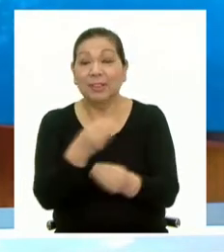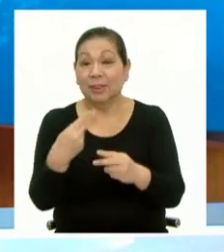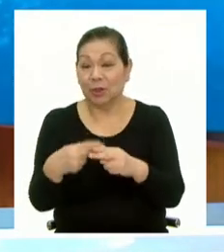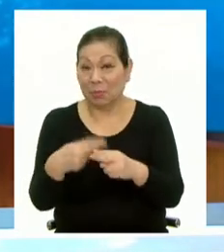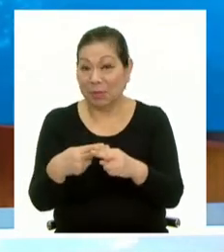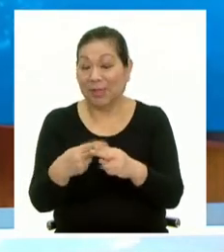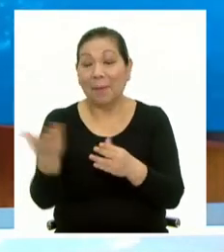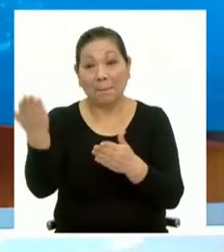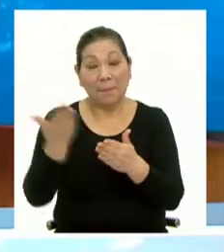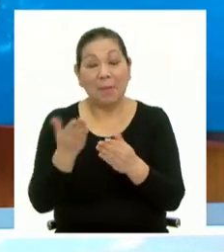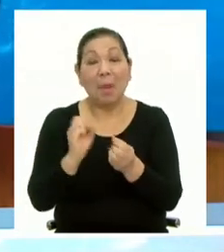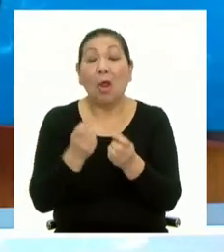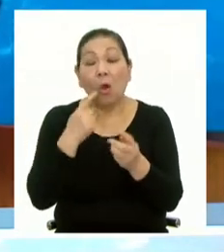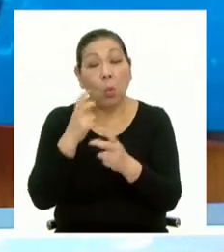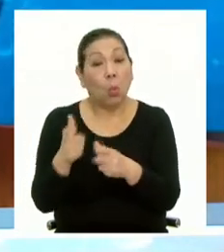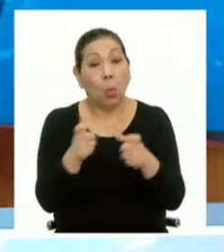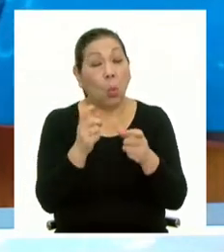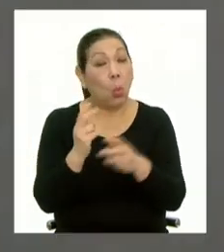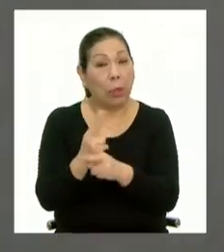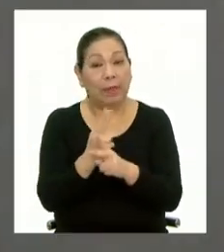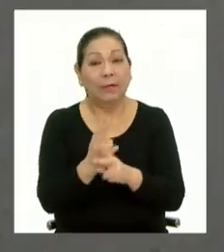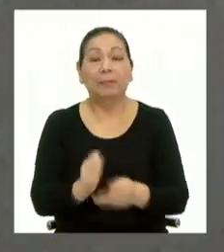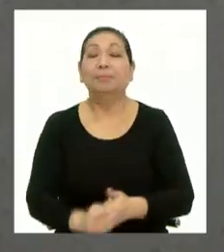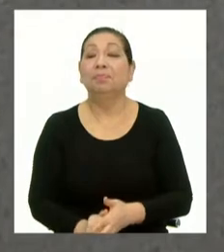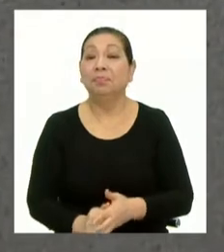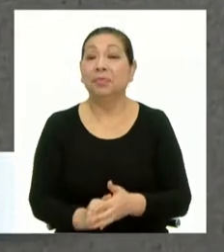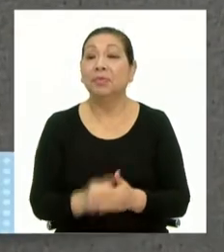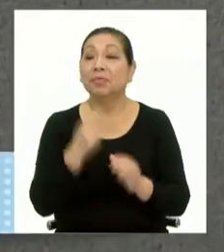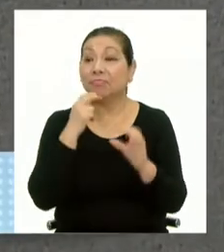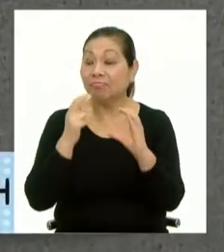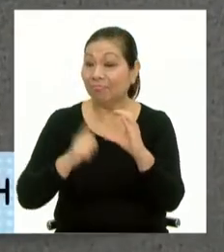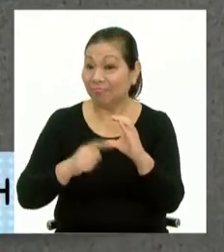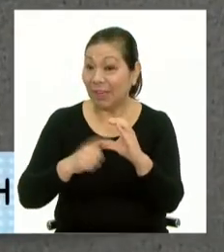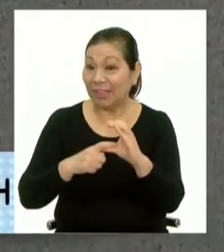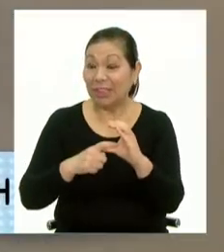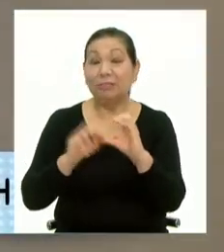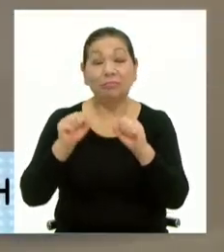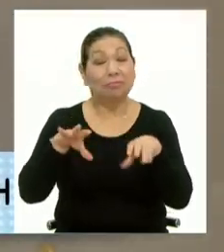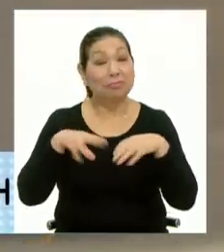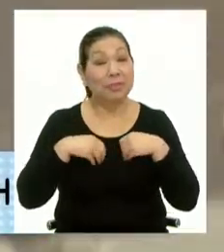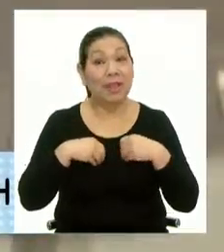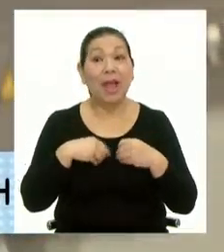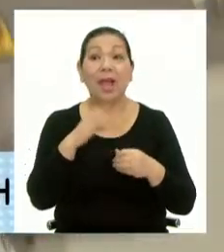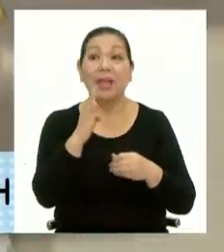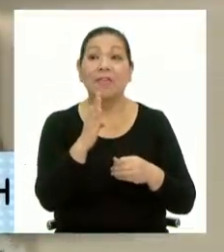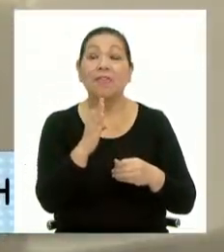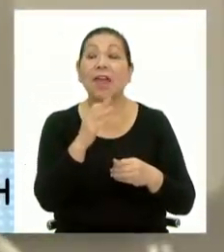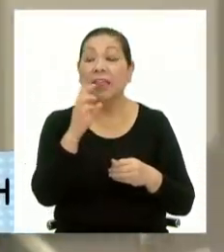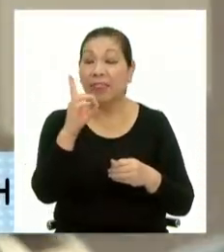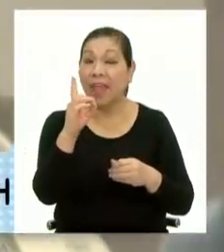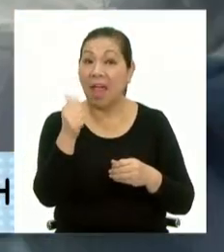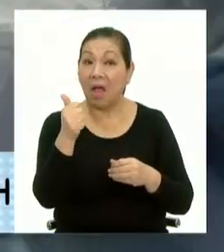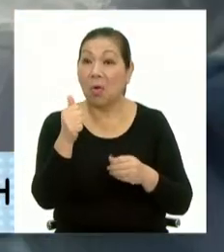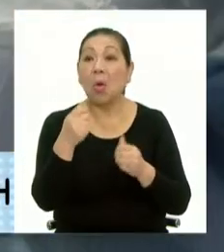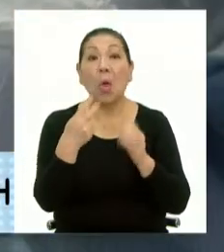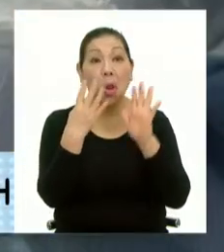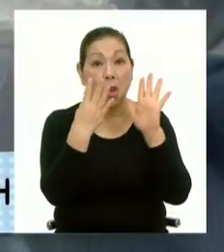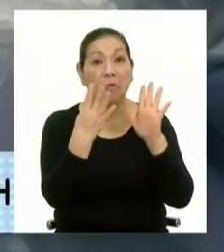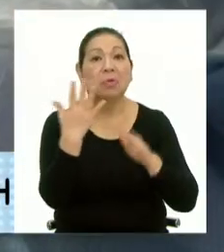para controlar la pandemia. Una de Pfizer-BioNTech, aprobada por la FDA, demuestra una eficacia